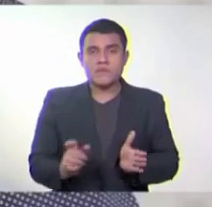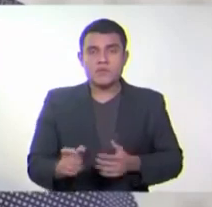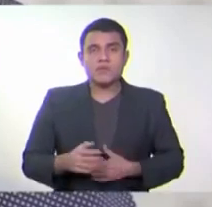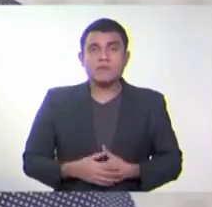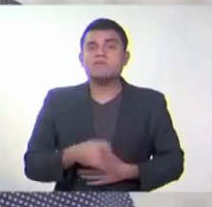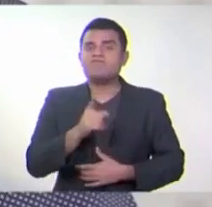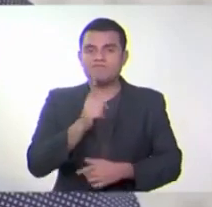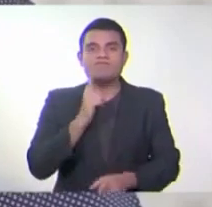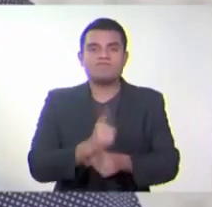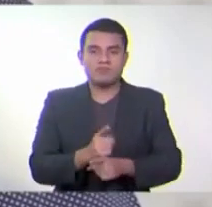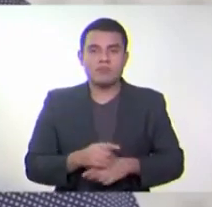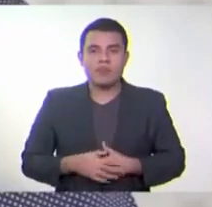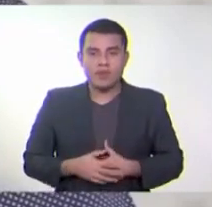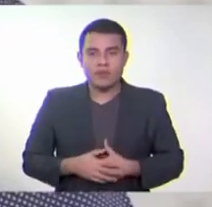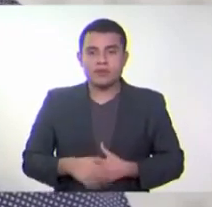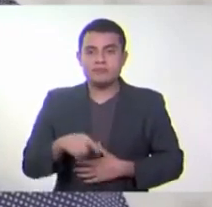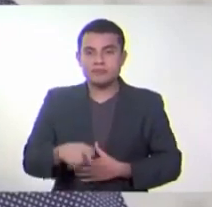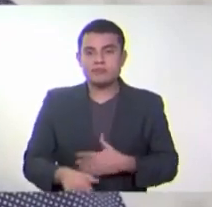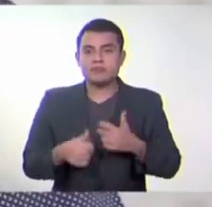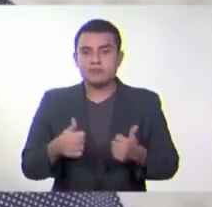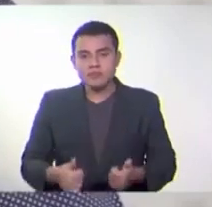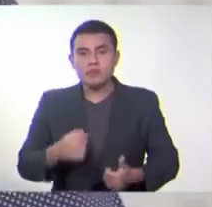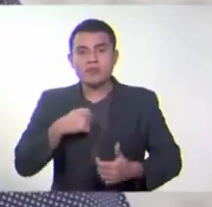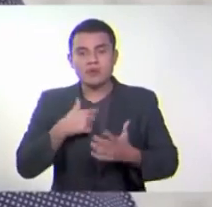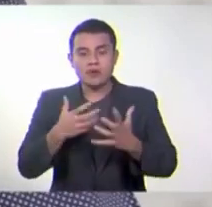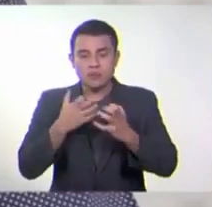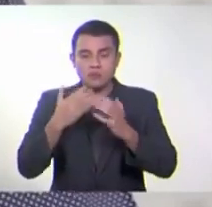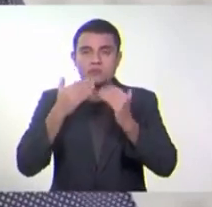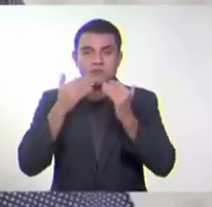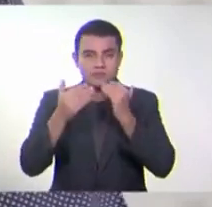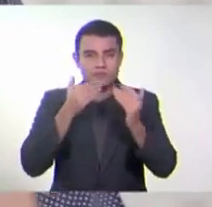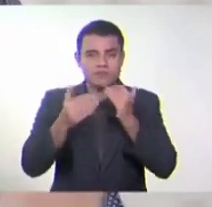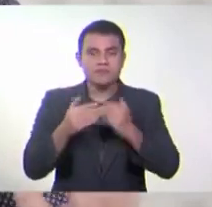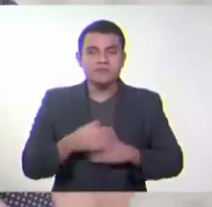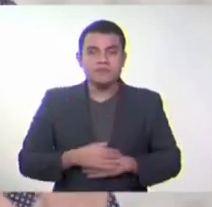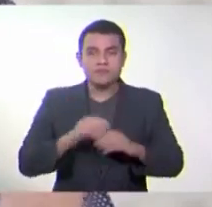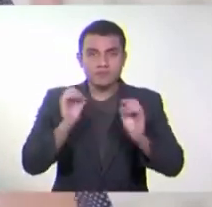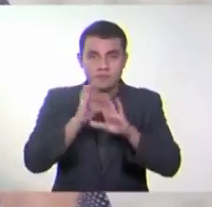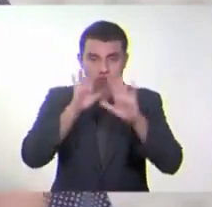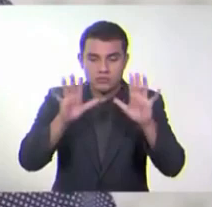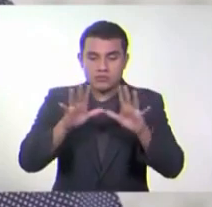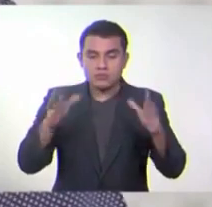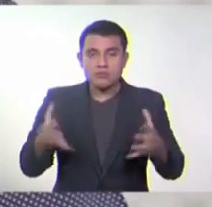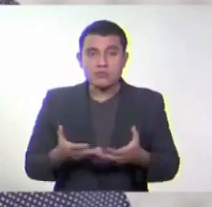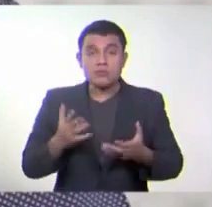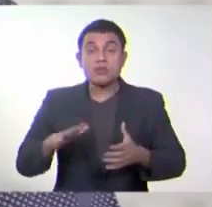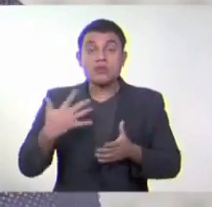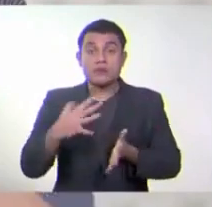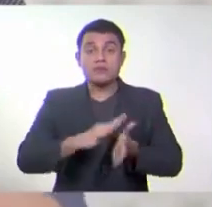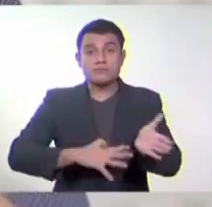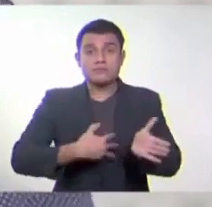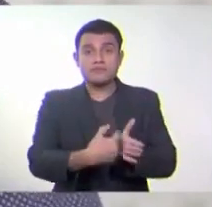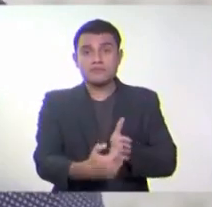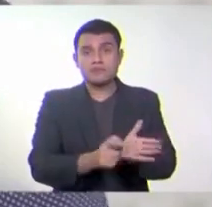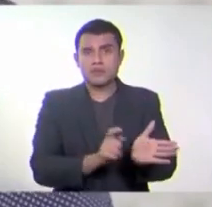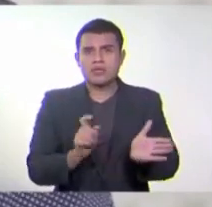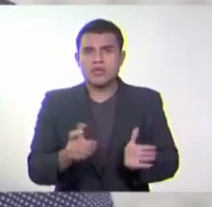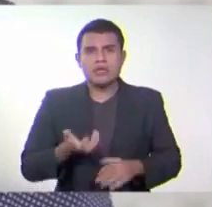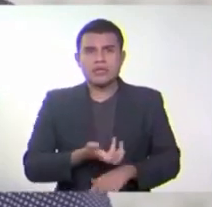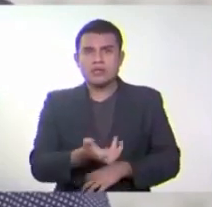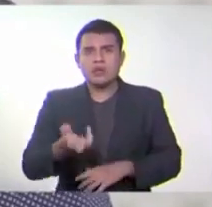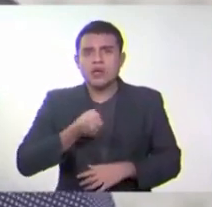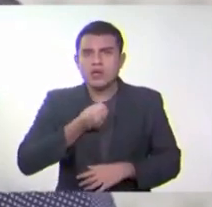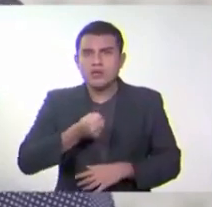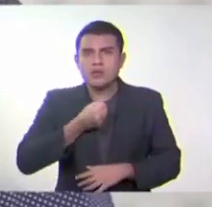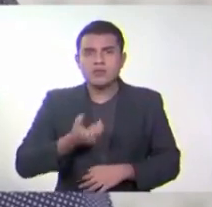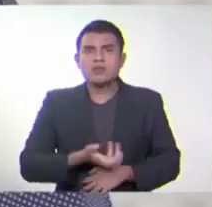en lo correcto. Ahora te voy a explicar el maravilloso mundo que es la tabla periódica y toda la información que